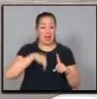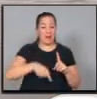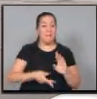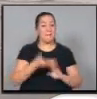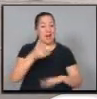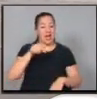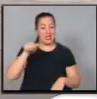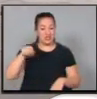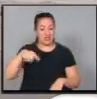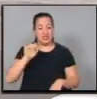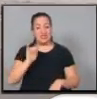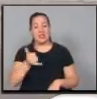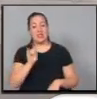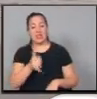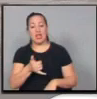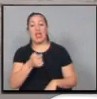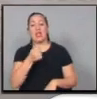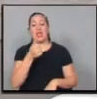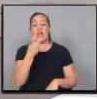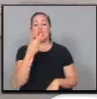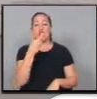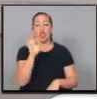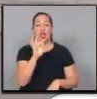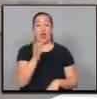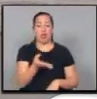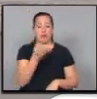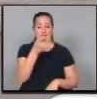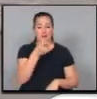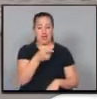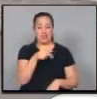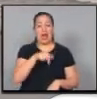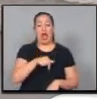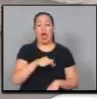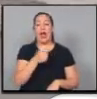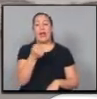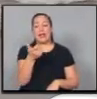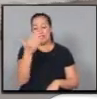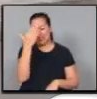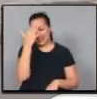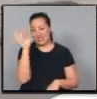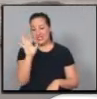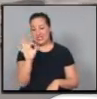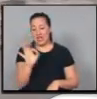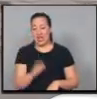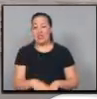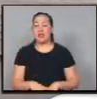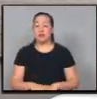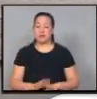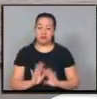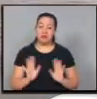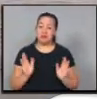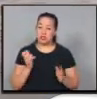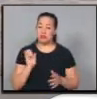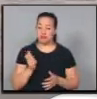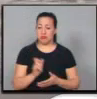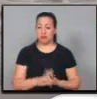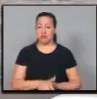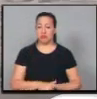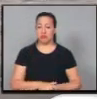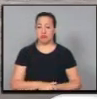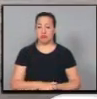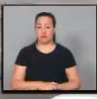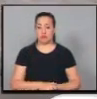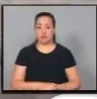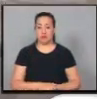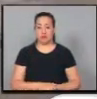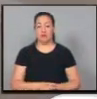Sí, tenés casi 2 grados por arriba. Ahora estamos casi en 15, hasta hace un ratito 13.8. Bueno, sí, es verdad. Es un